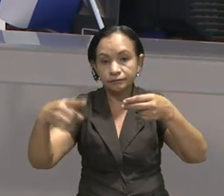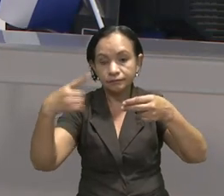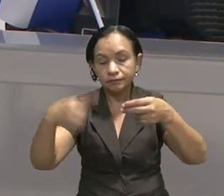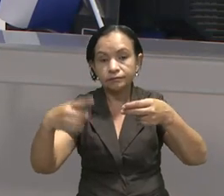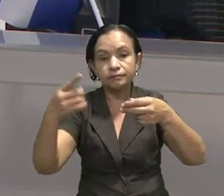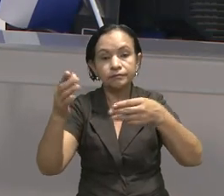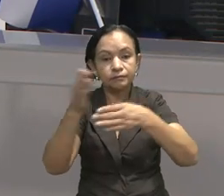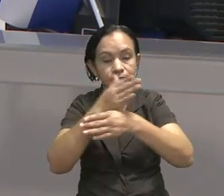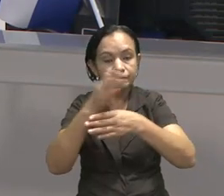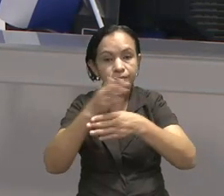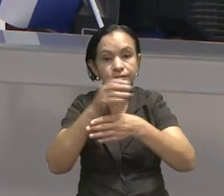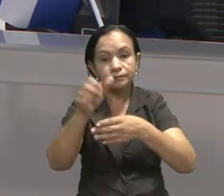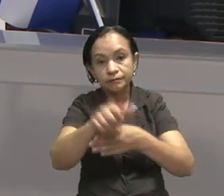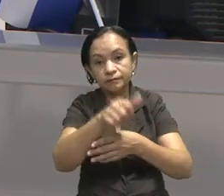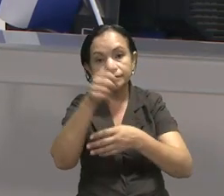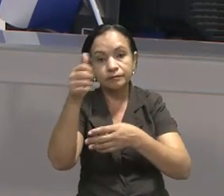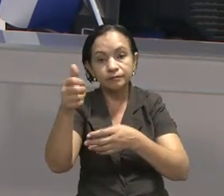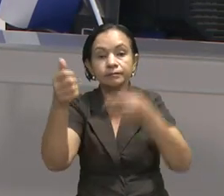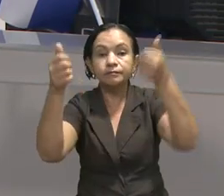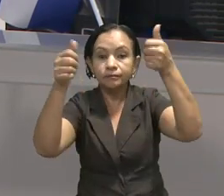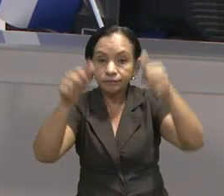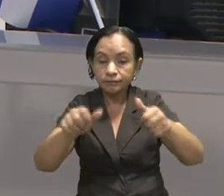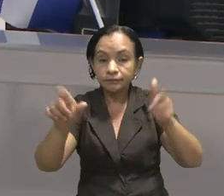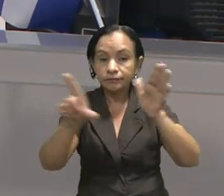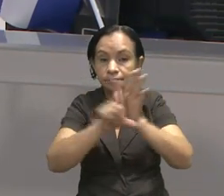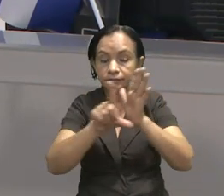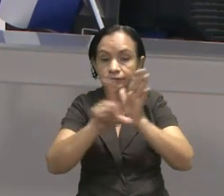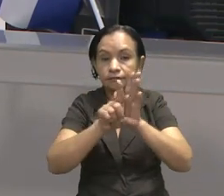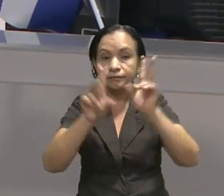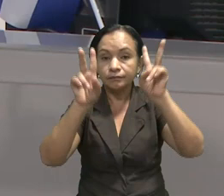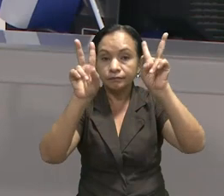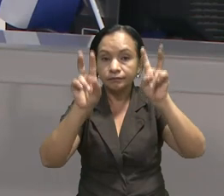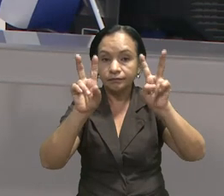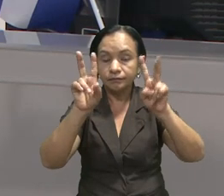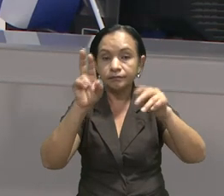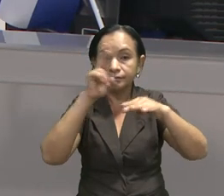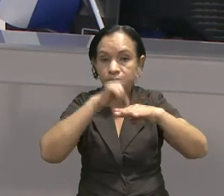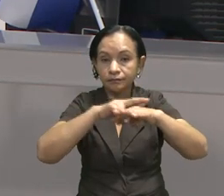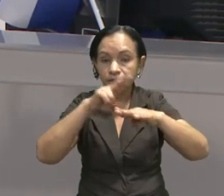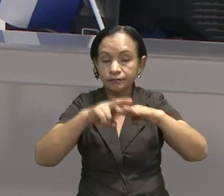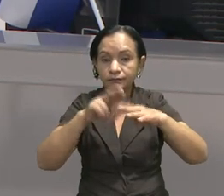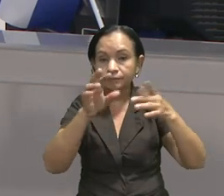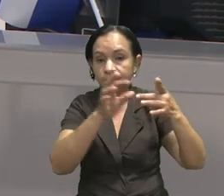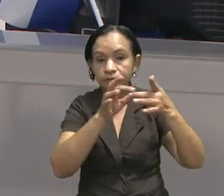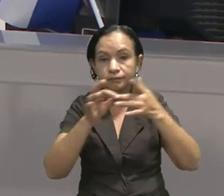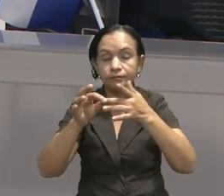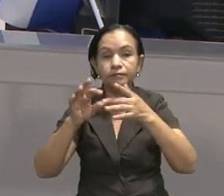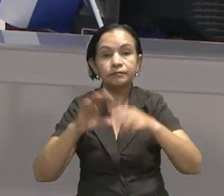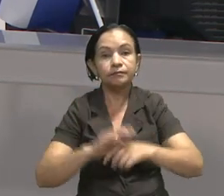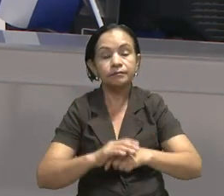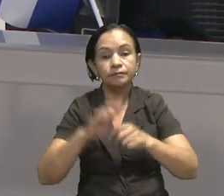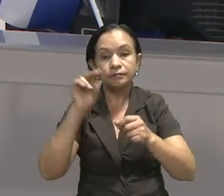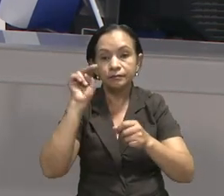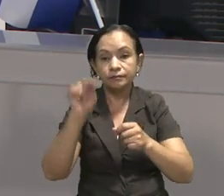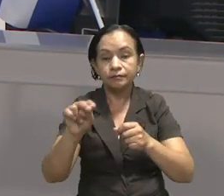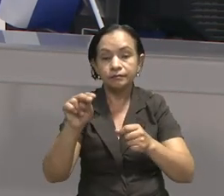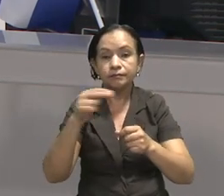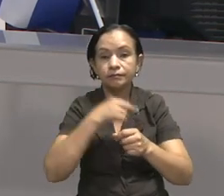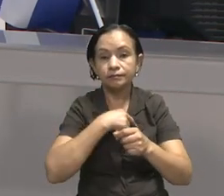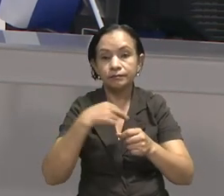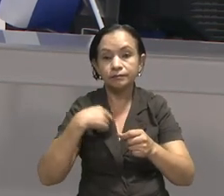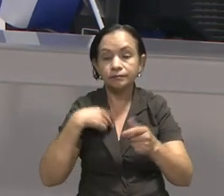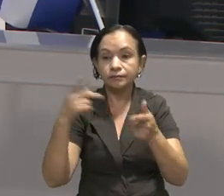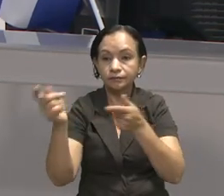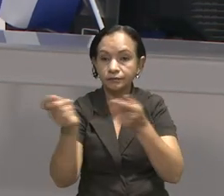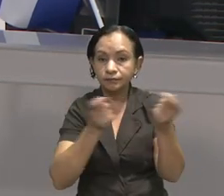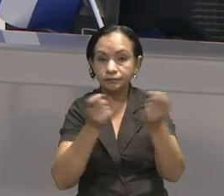cargos administrativos establecidos en la ley de la materia y en normativas específicas. N, implementar